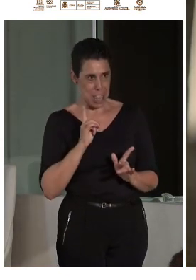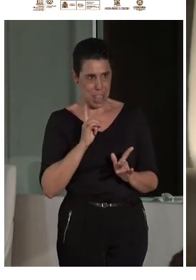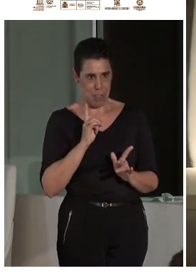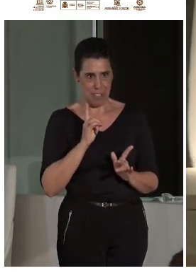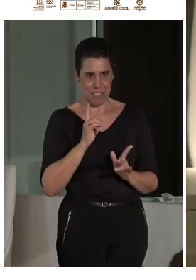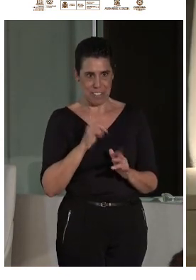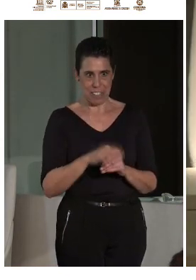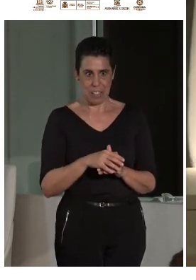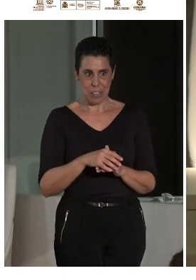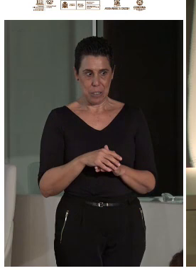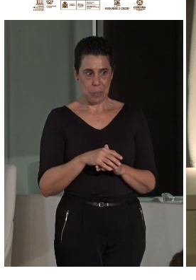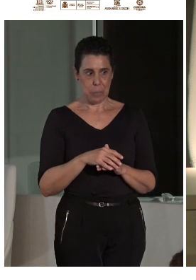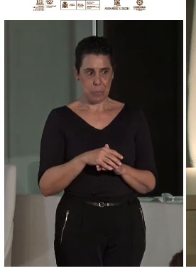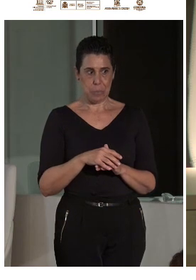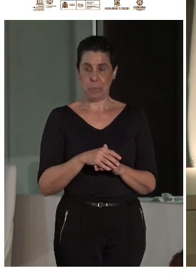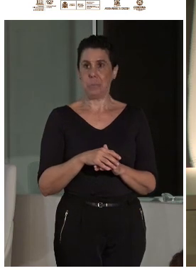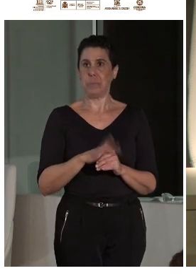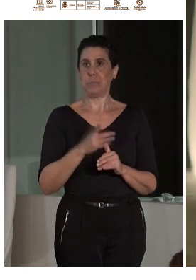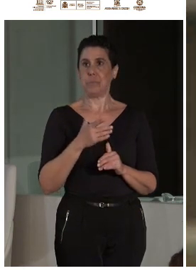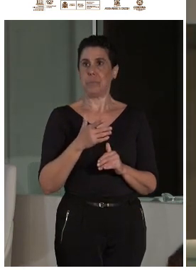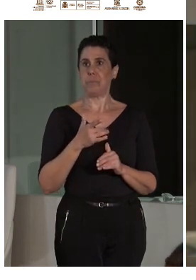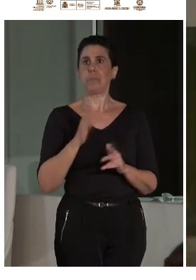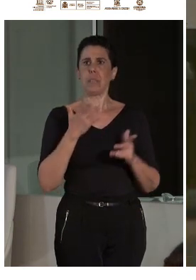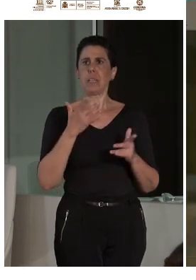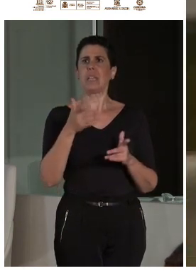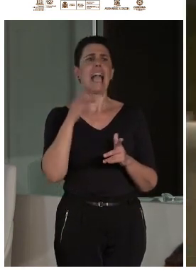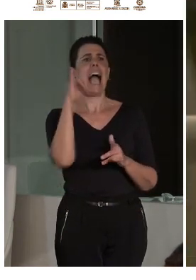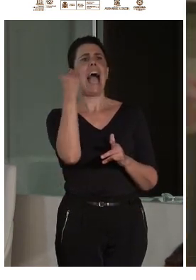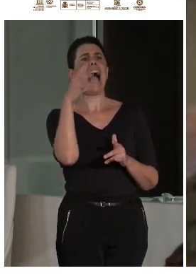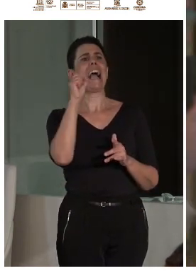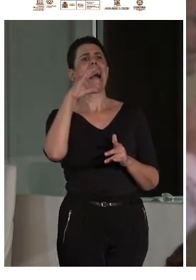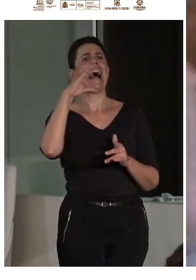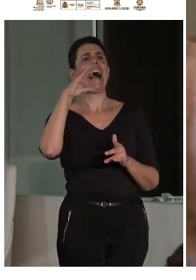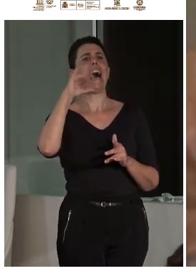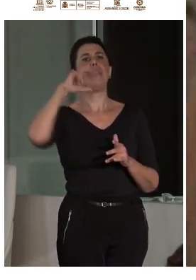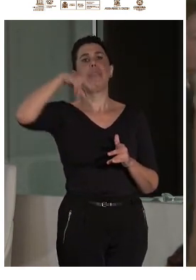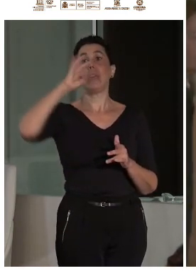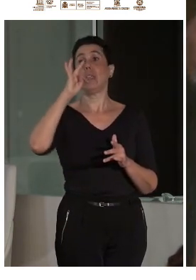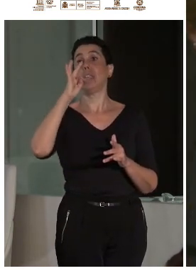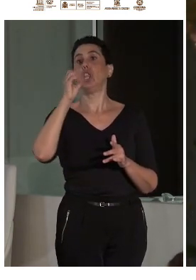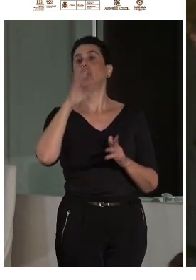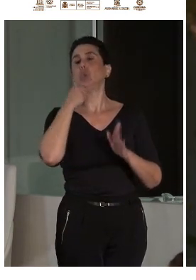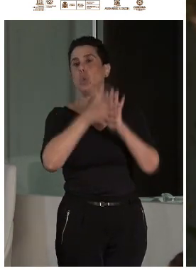Vale, hay una empresa, ahora mismo no me acuerdo, pero te lo puedo buscar, que te lo,